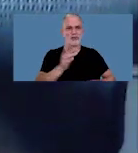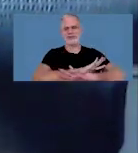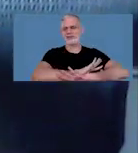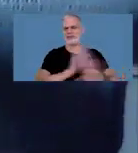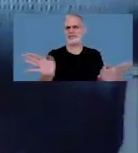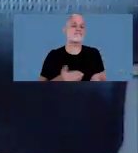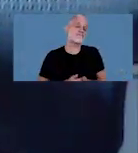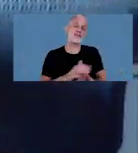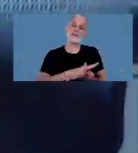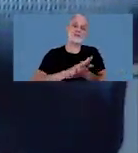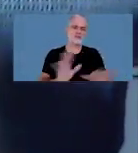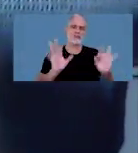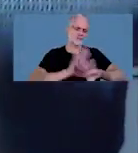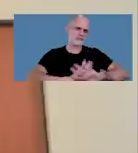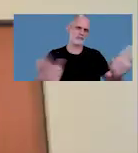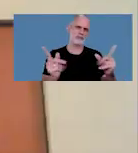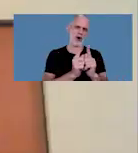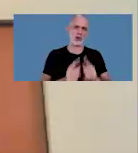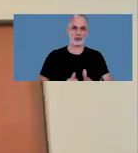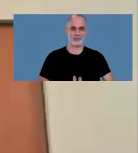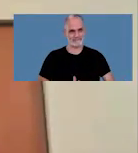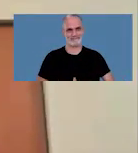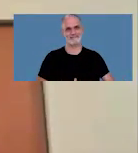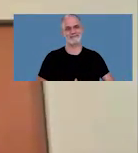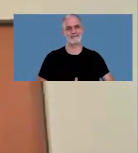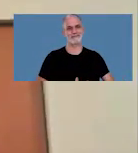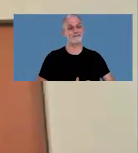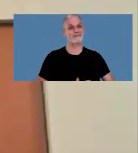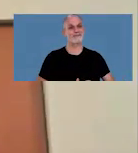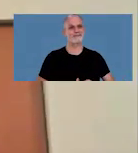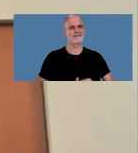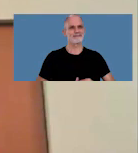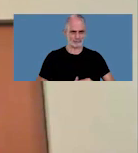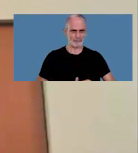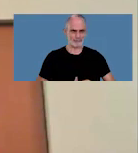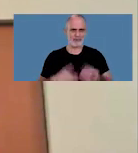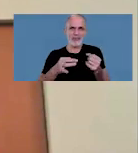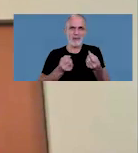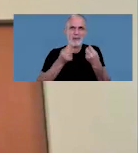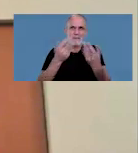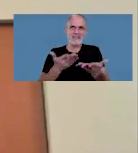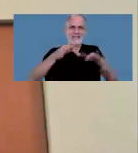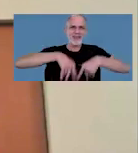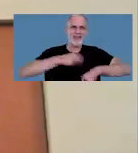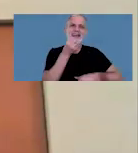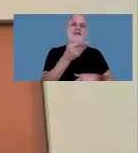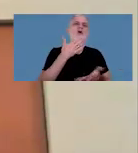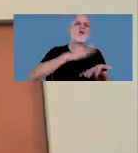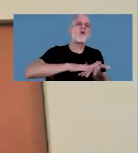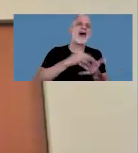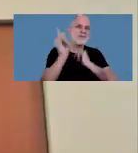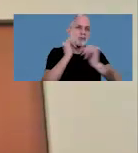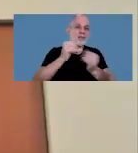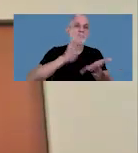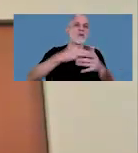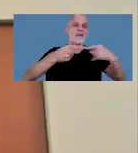ahorró la vida, te solucionó la vida. Bárbaro. ¿Se debe presentar declaración jurada informativa de bienes